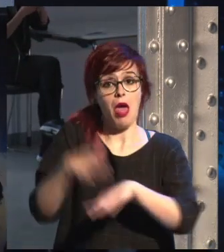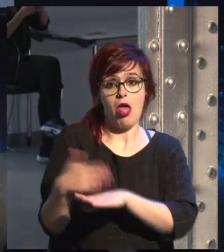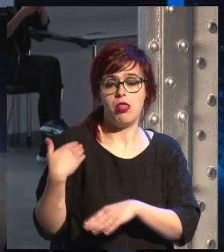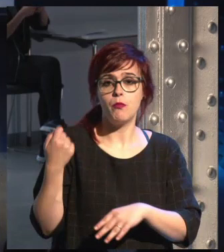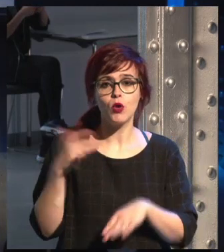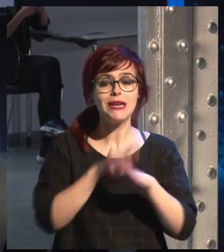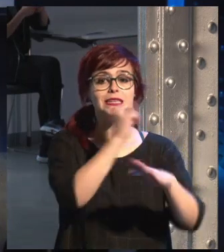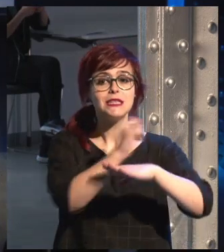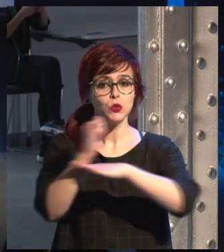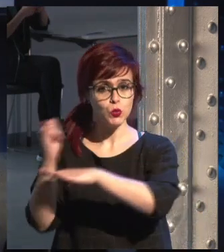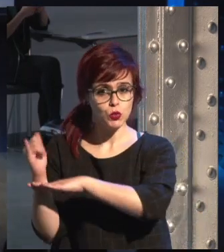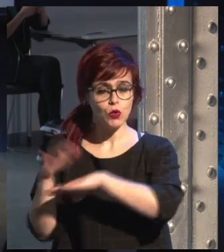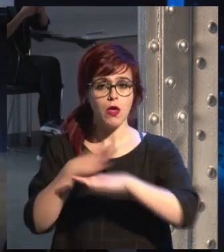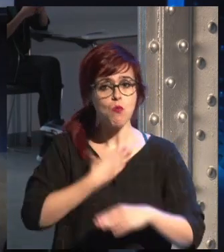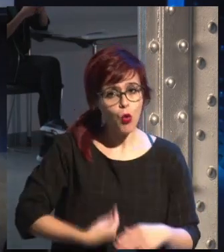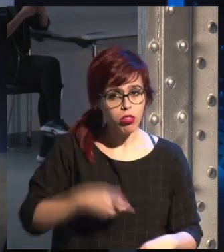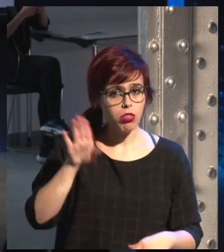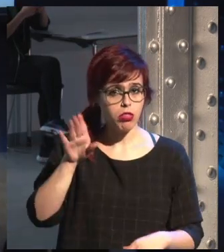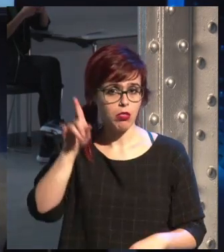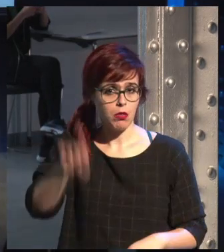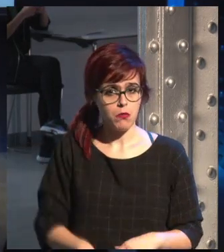Recientemente también un par de institutos de Murcia.